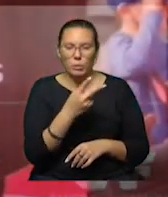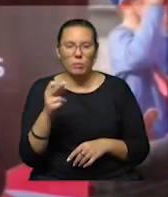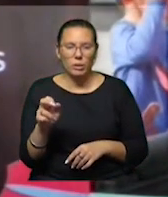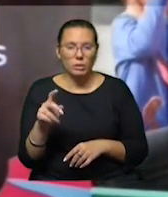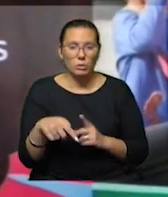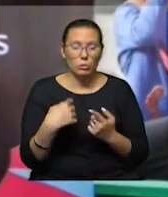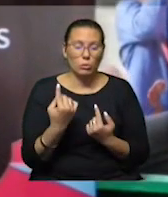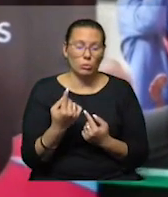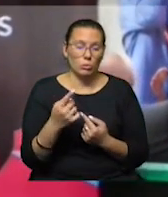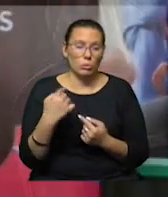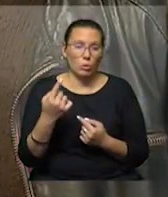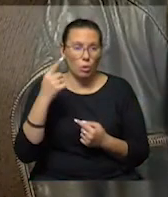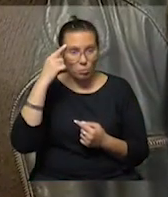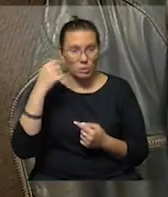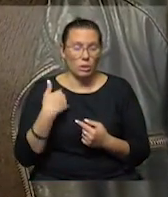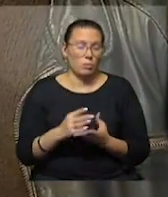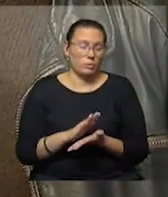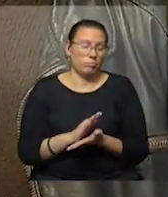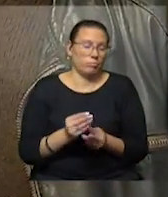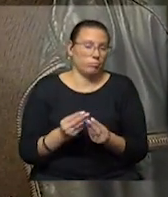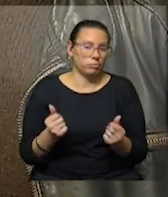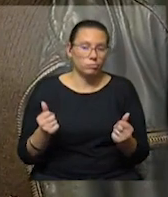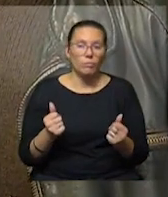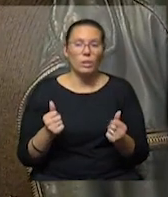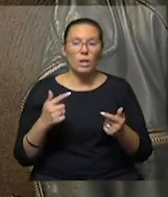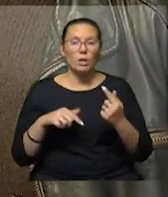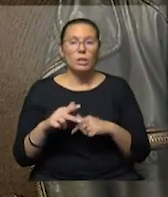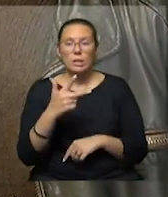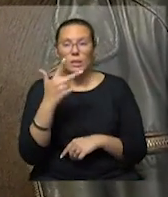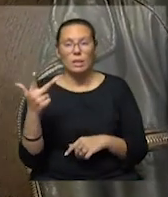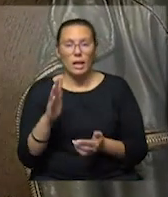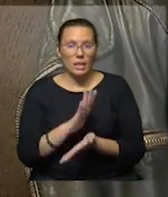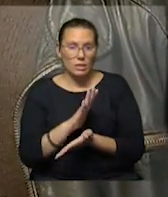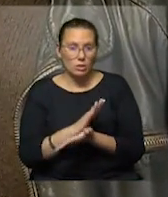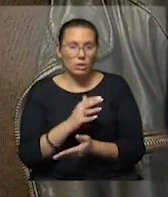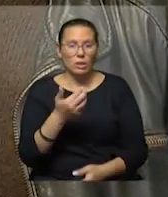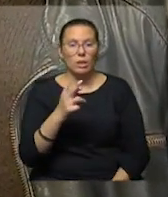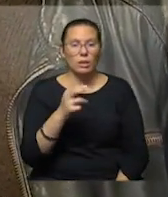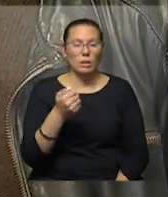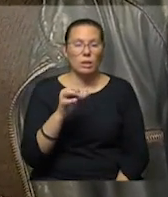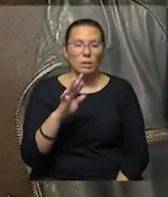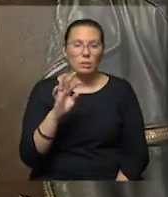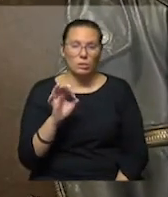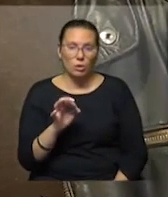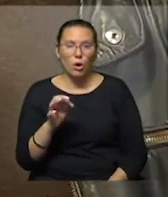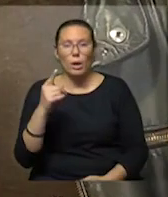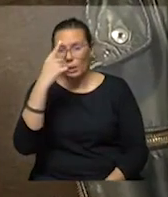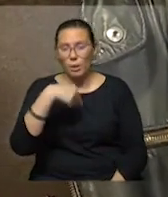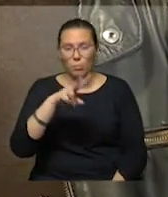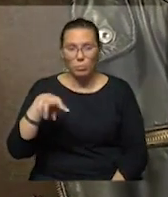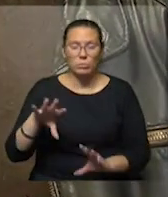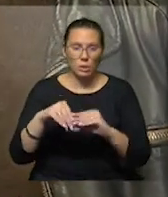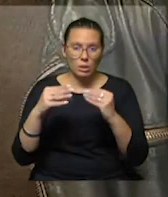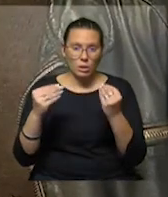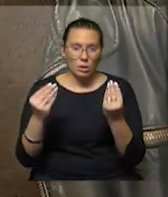todos pensamos que se iba todo al demonio Este nosotros hicimos tres tres ediciones de rastro en el Museo artes visuales en octubre noviembre